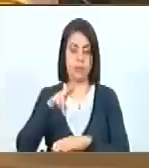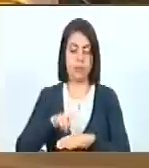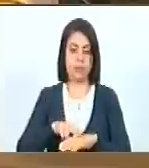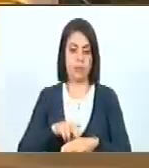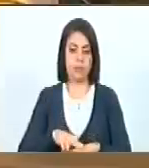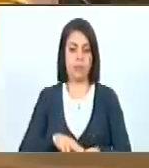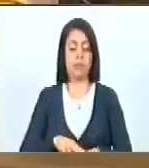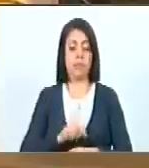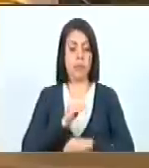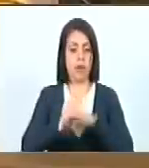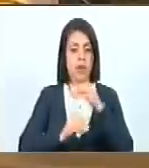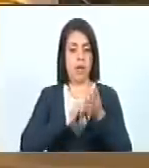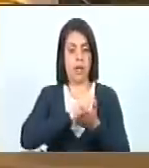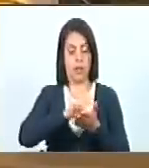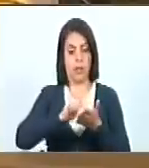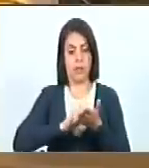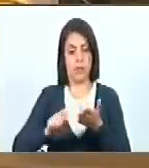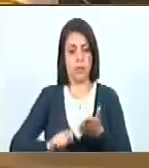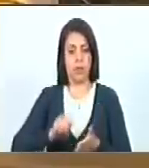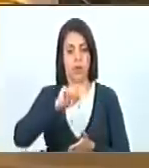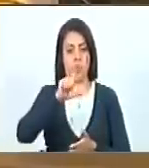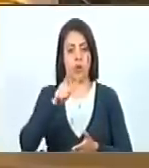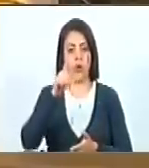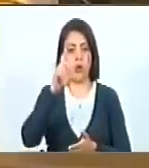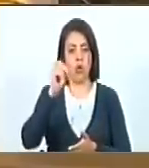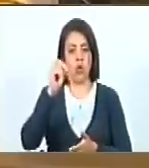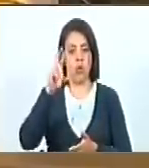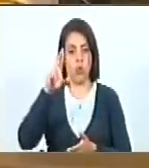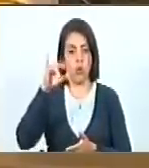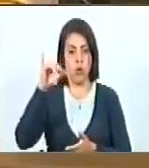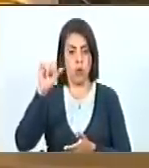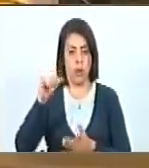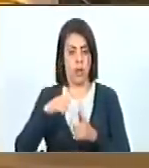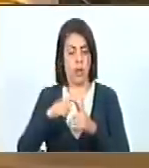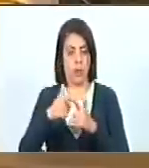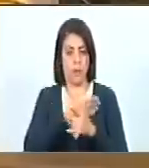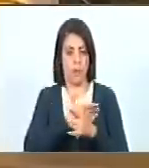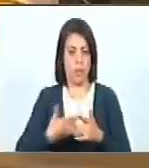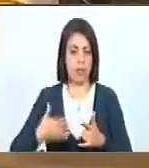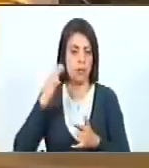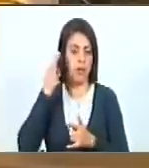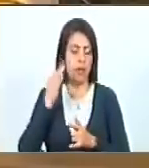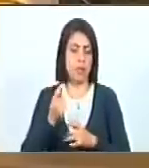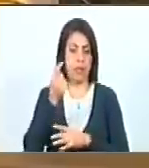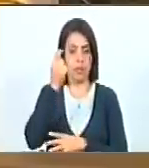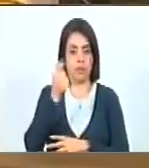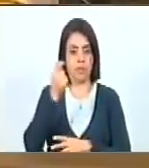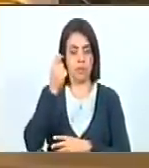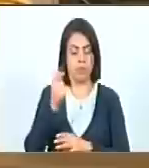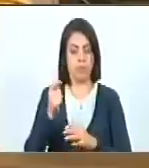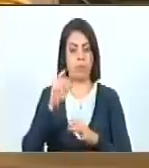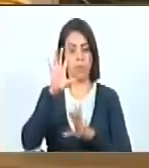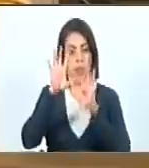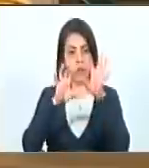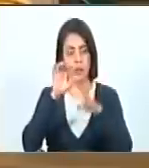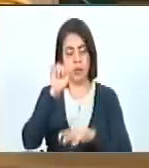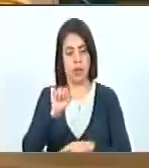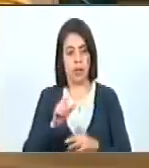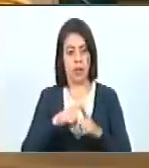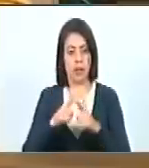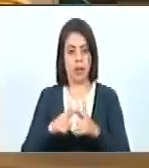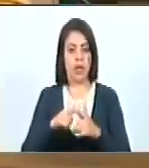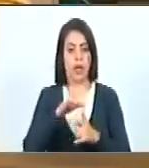Nacional, suscrita por la ciudadana Gloria Flores Schneider, presidenta del Parlamento Andino, y el